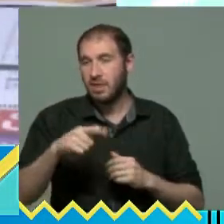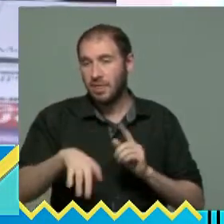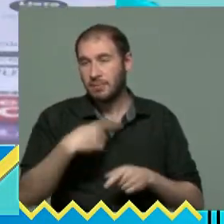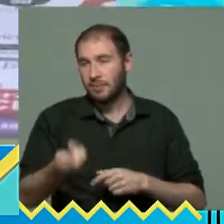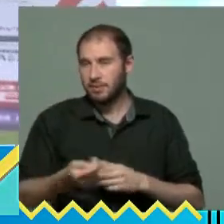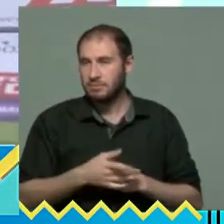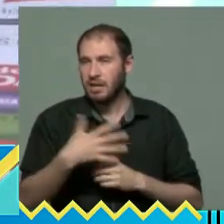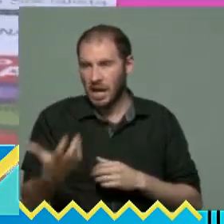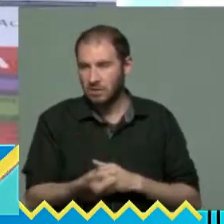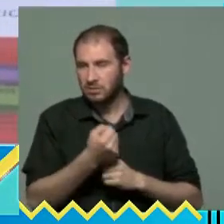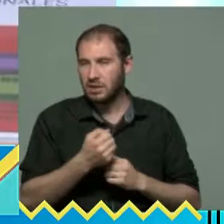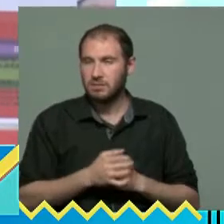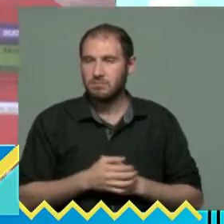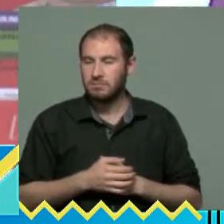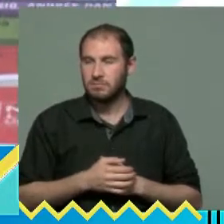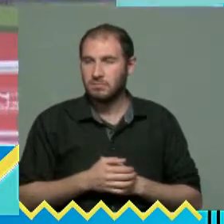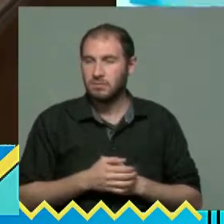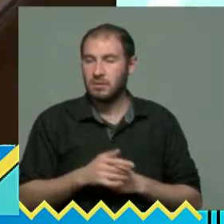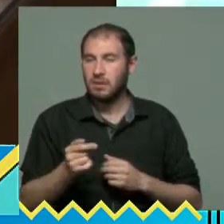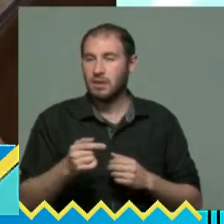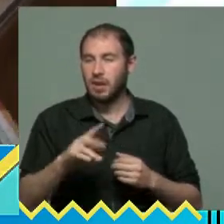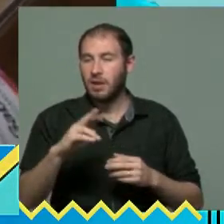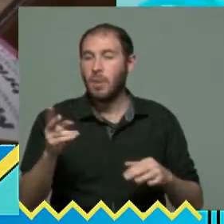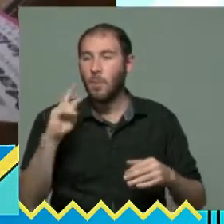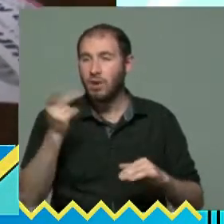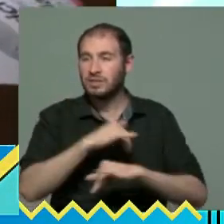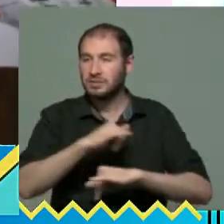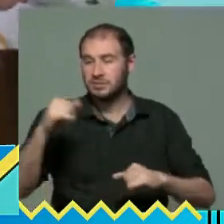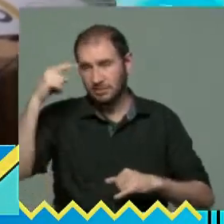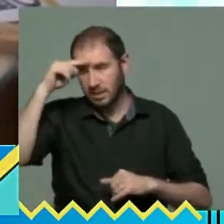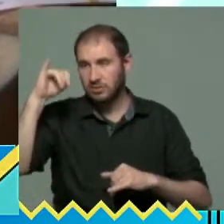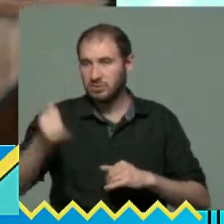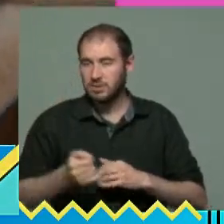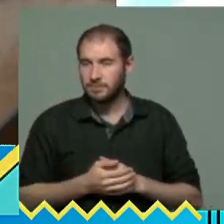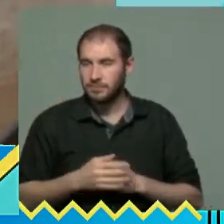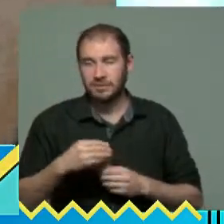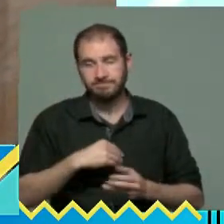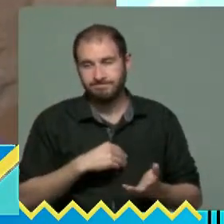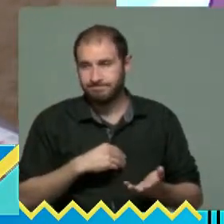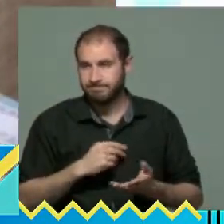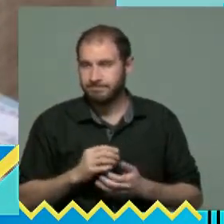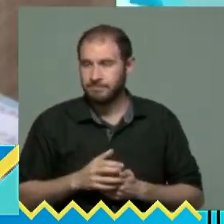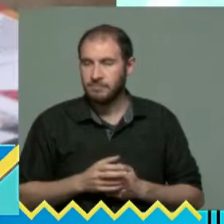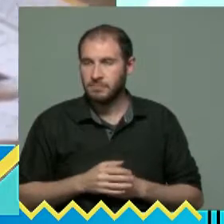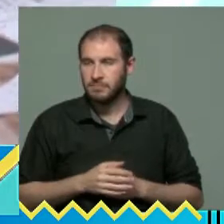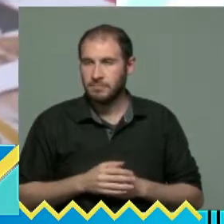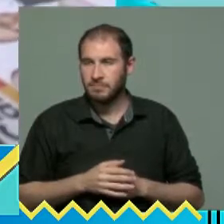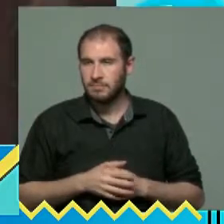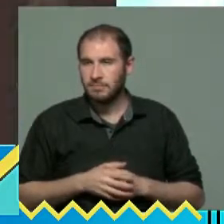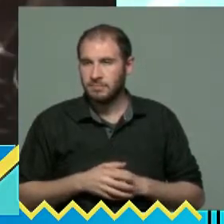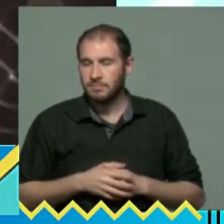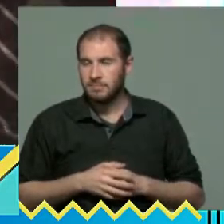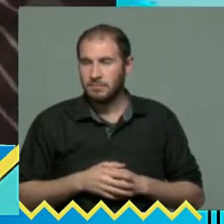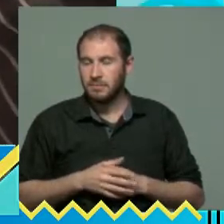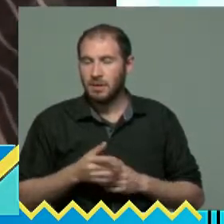luego aparición de la confirmación de la muerte de Santiago Maldonado, de por sí muy lamentable. Creo que